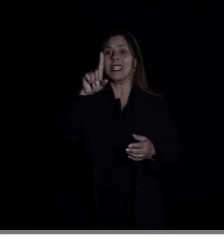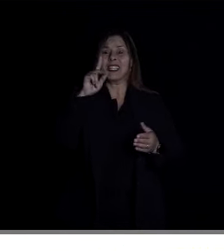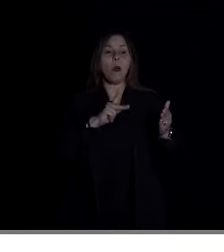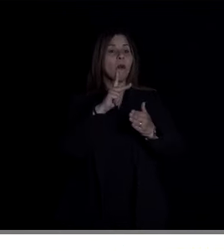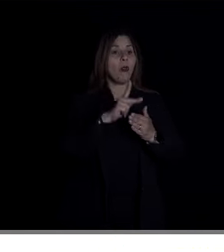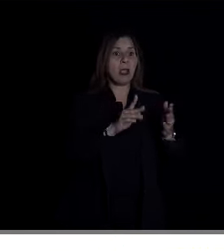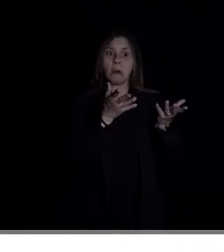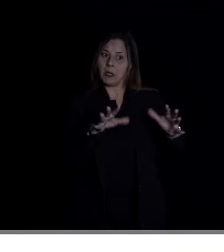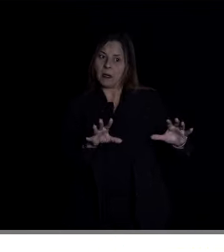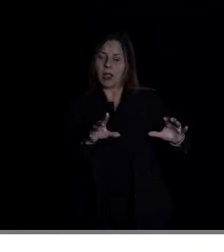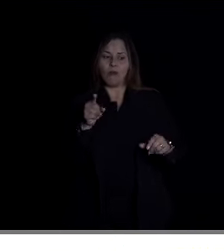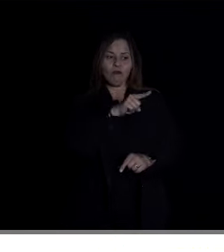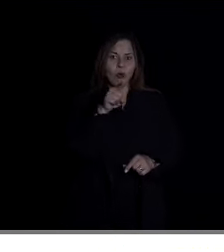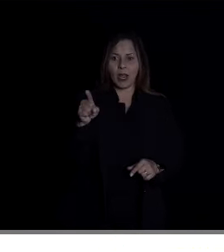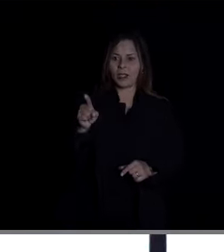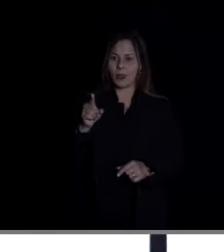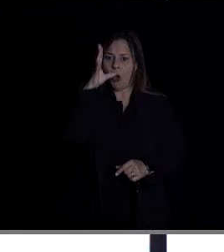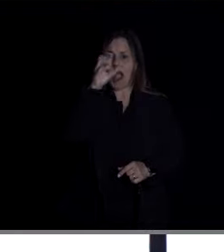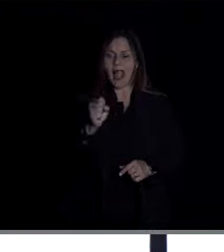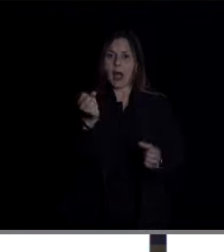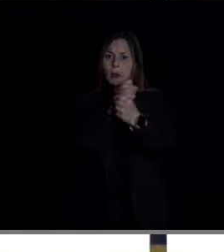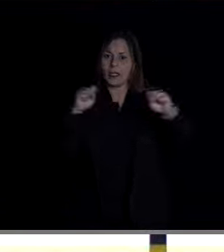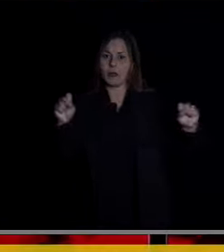Caguas es seguridad y futuro.